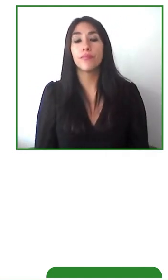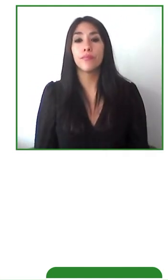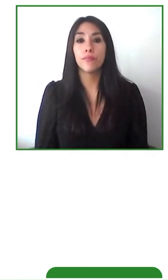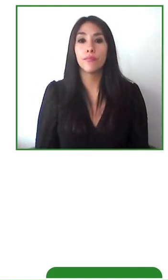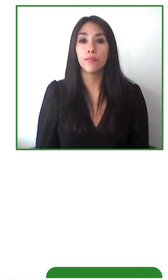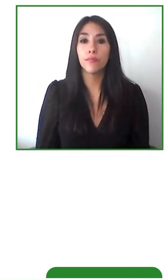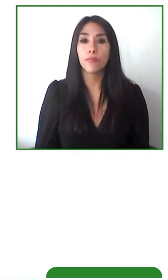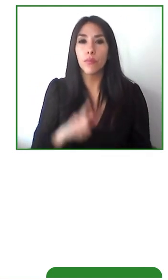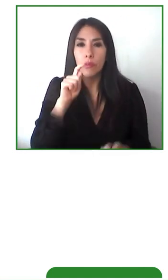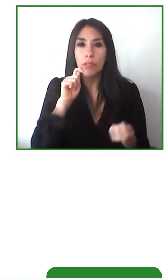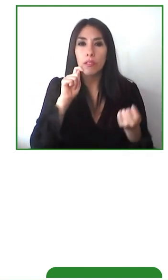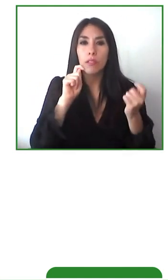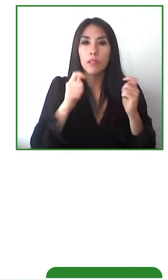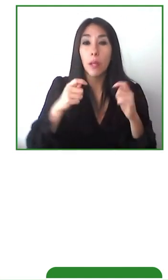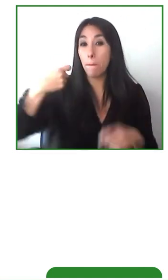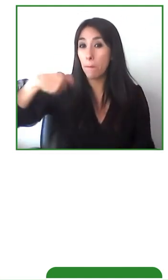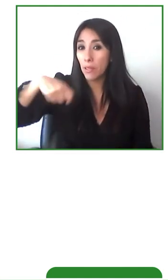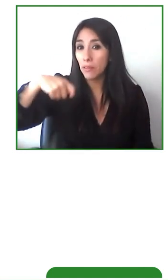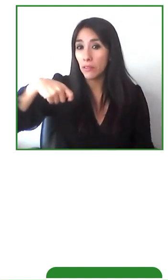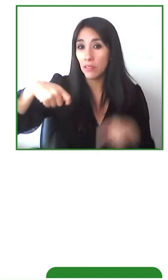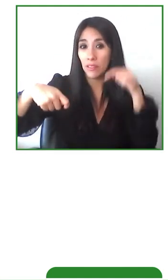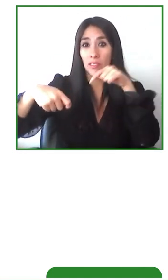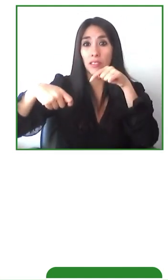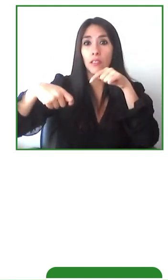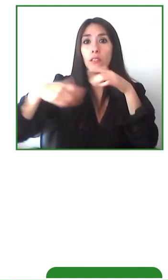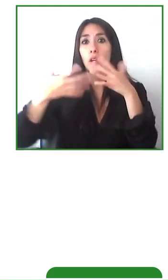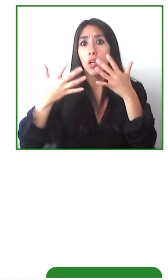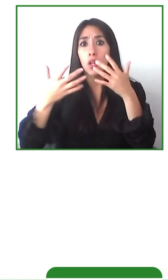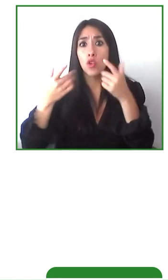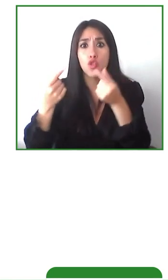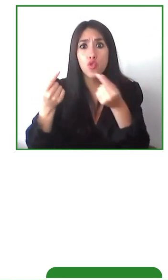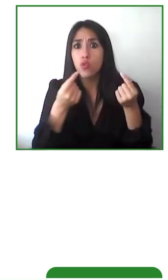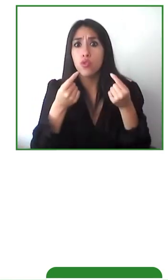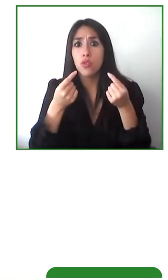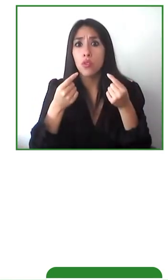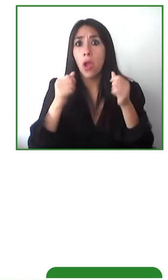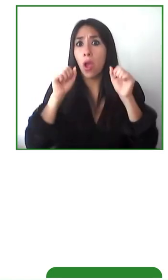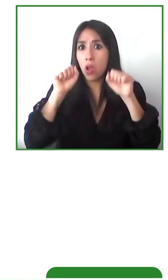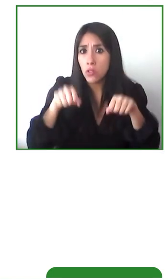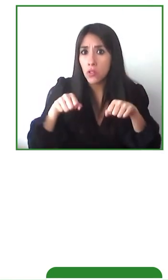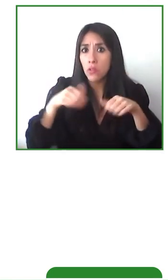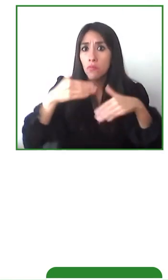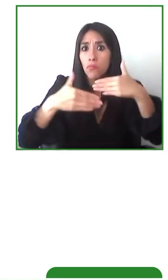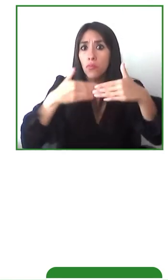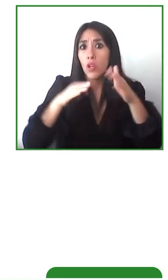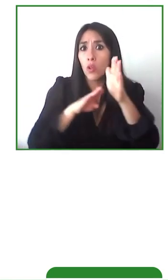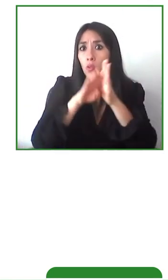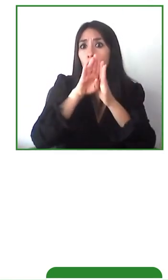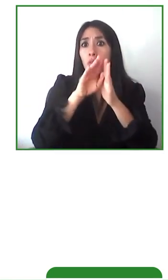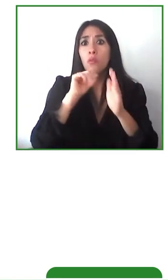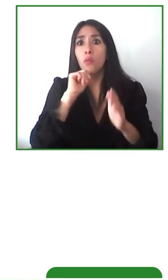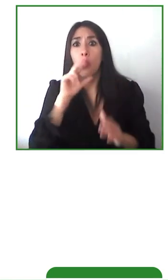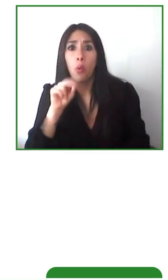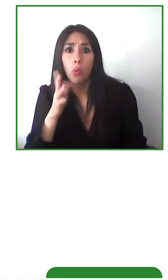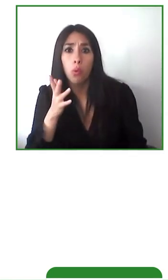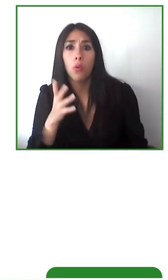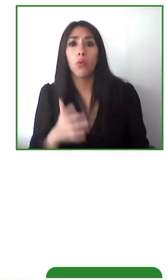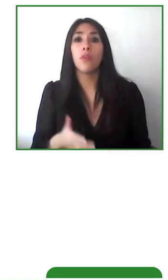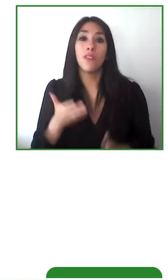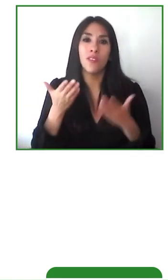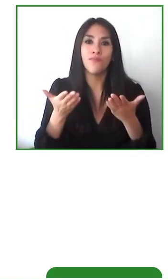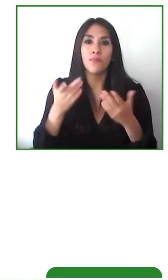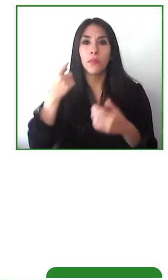en cuanto a las capacidades que hay que desarrollar. Entonces, yo diría que las expectativas de las personas,